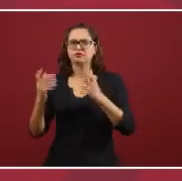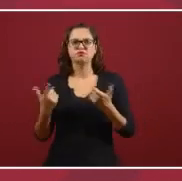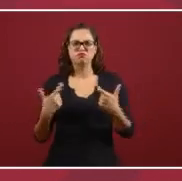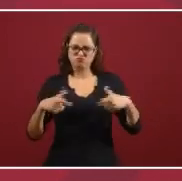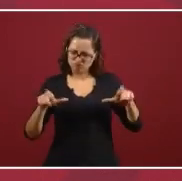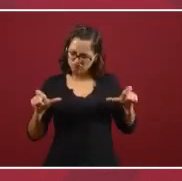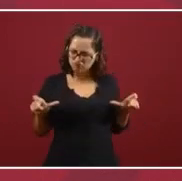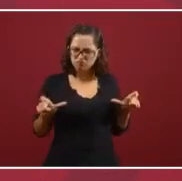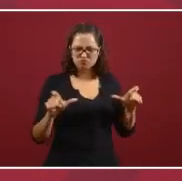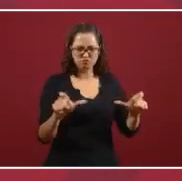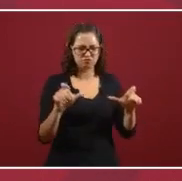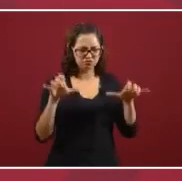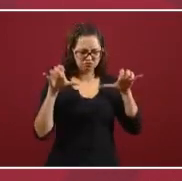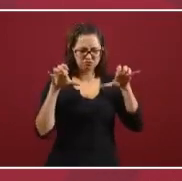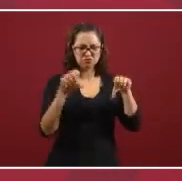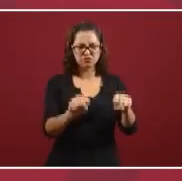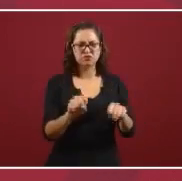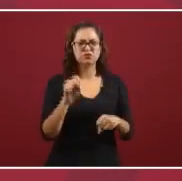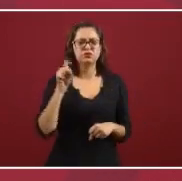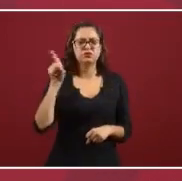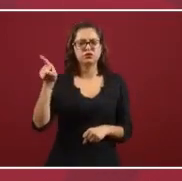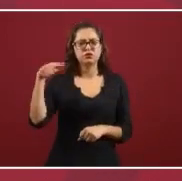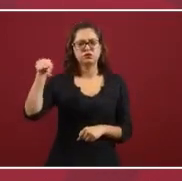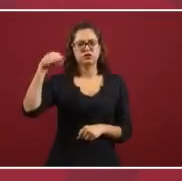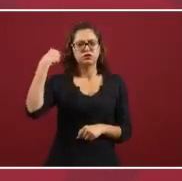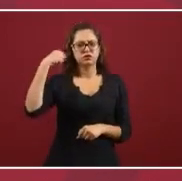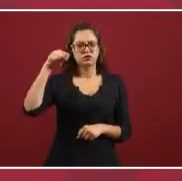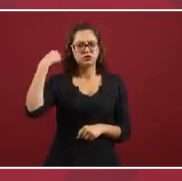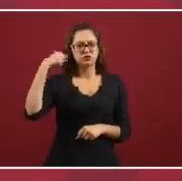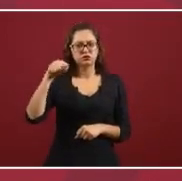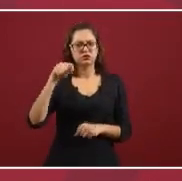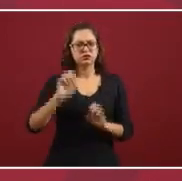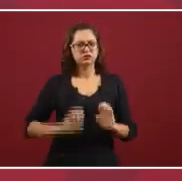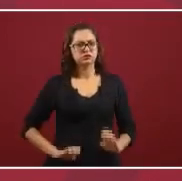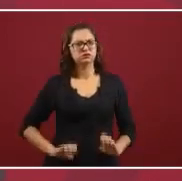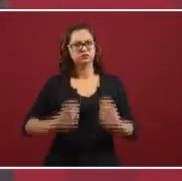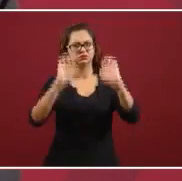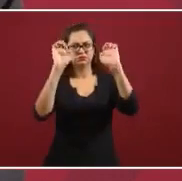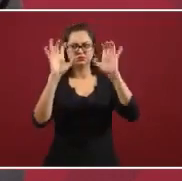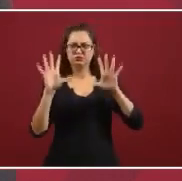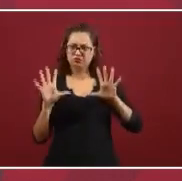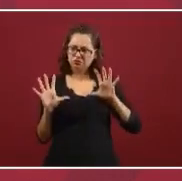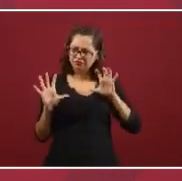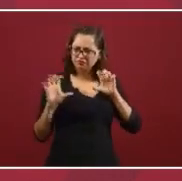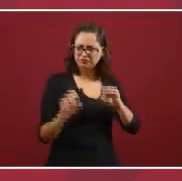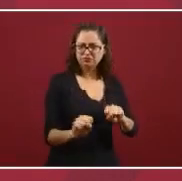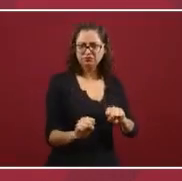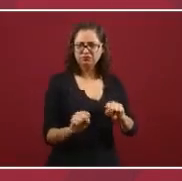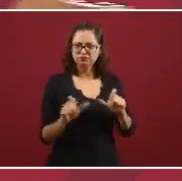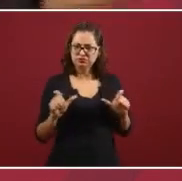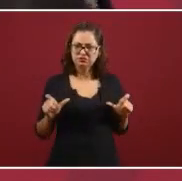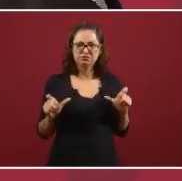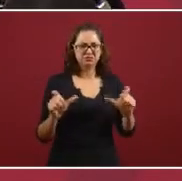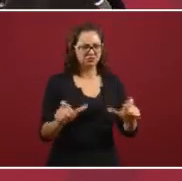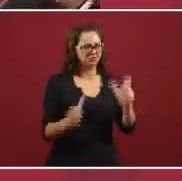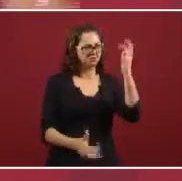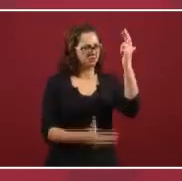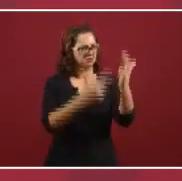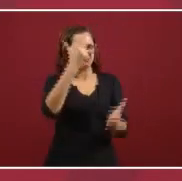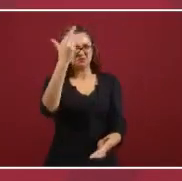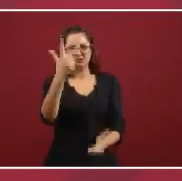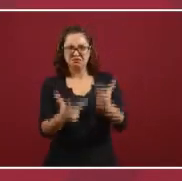En Tabasco, si se tomaba una instalación, pues se destruía, se